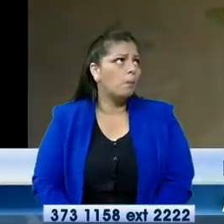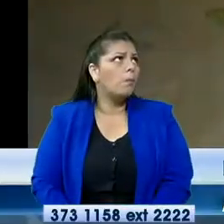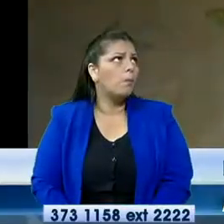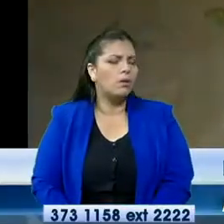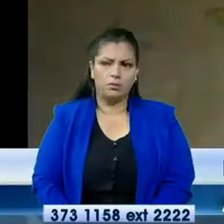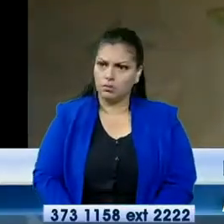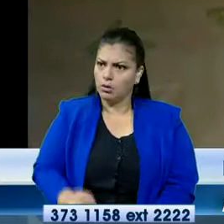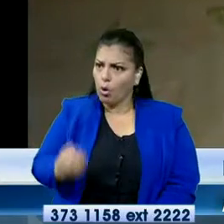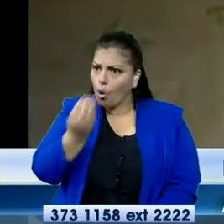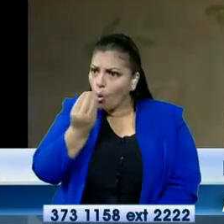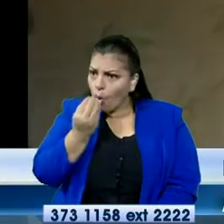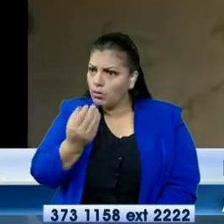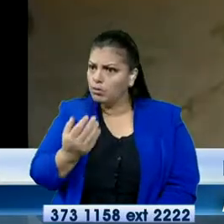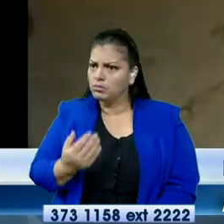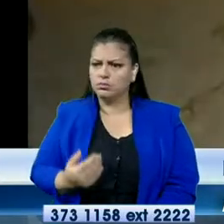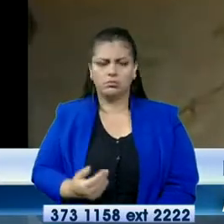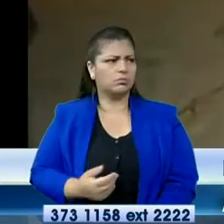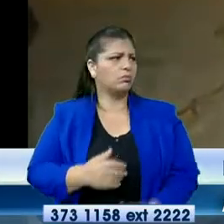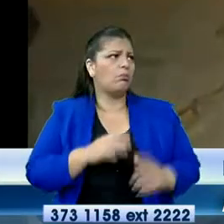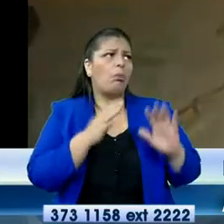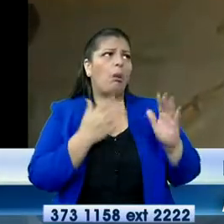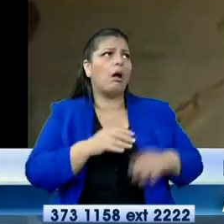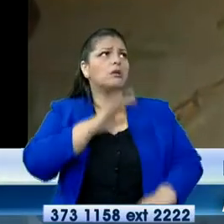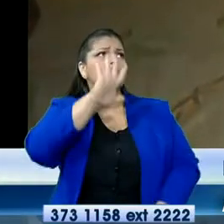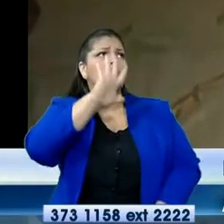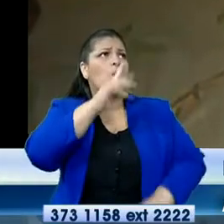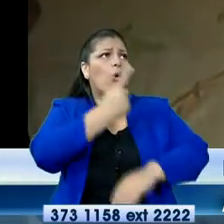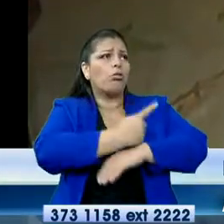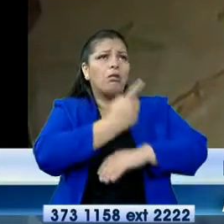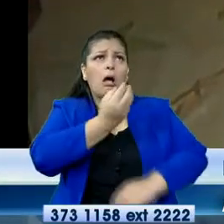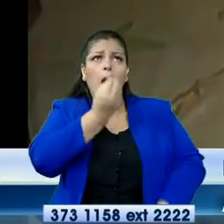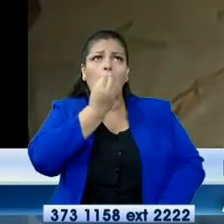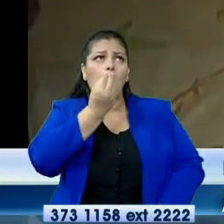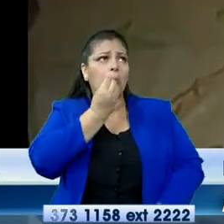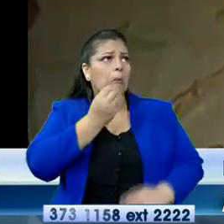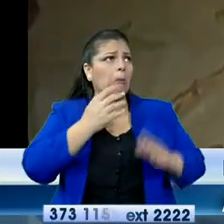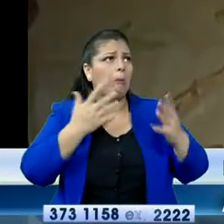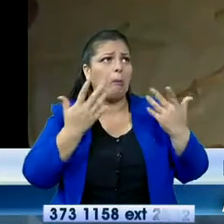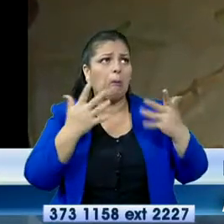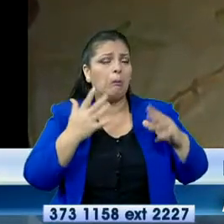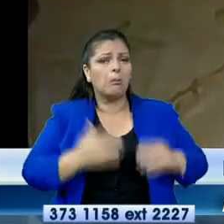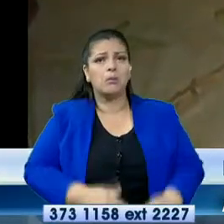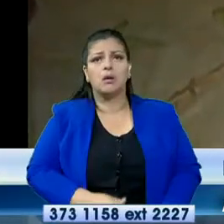no tomo agua ni como, le digo. Bueno, mi familia, cuando yo trabajaba, ahí sí